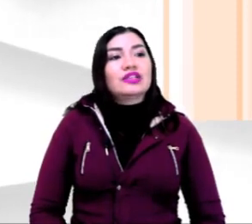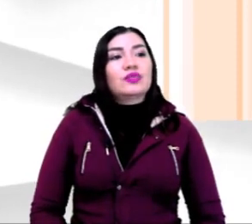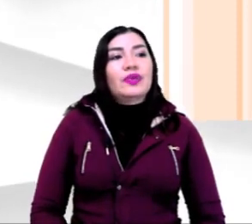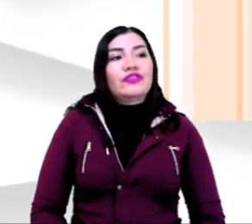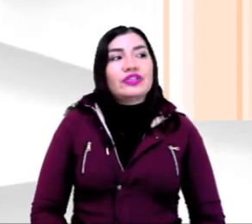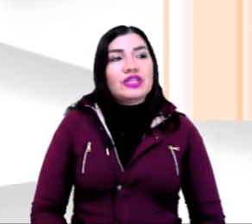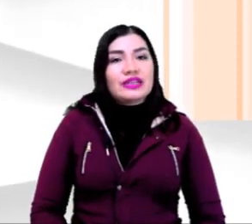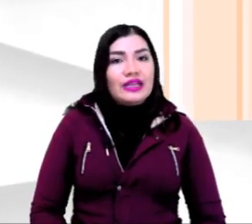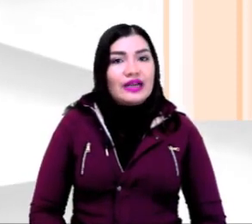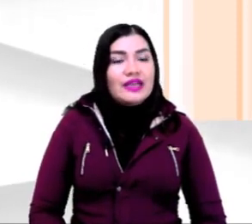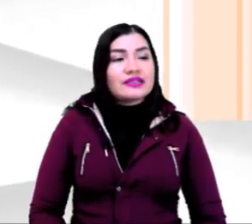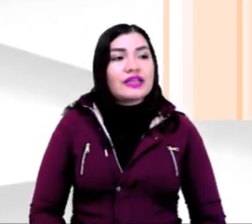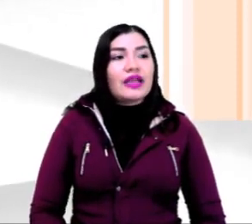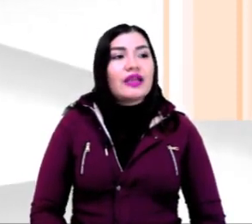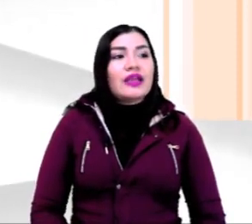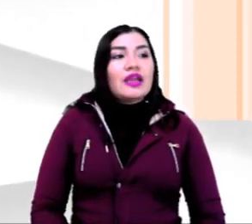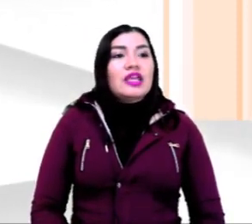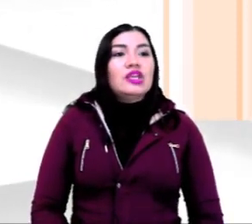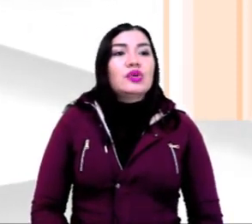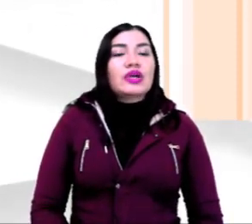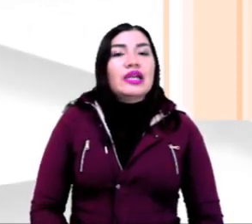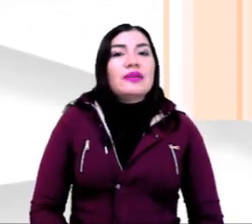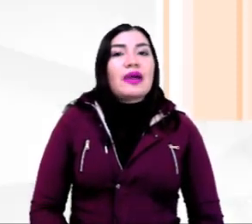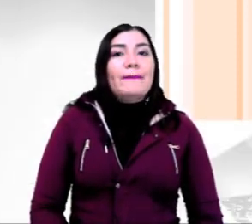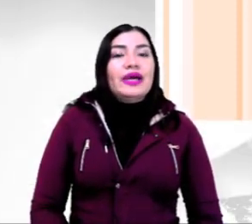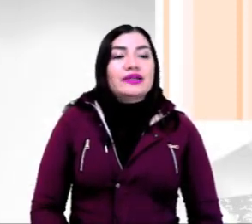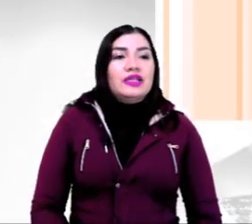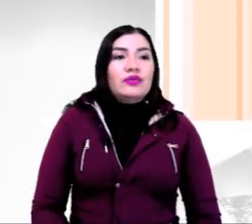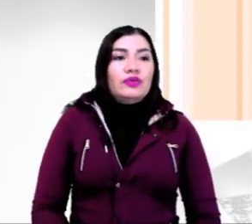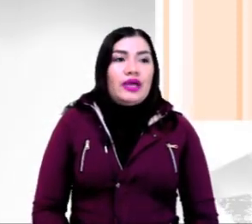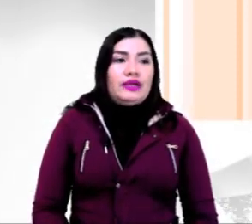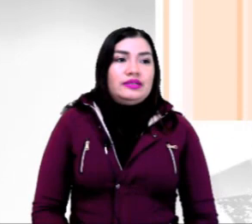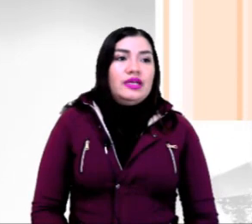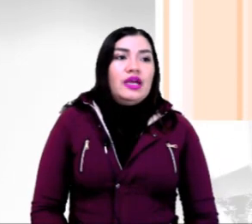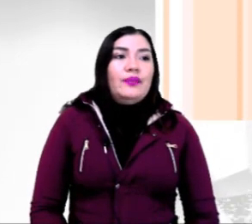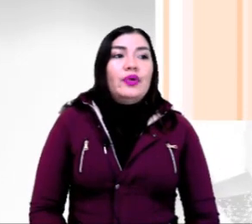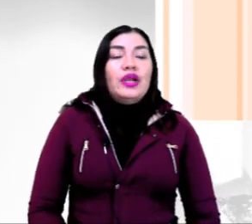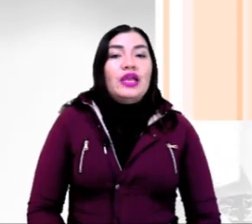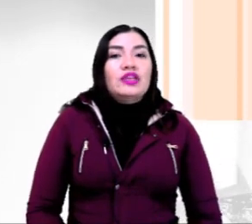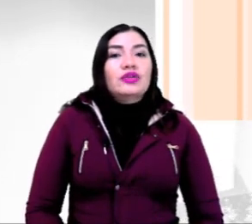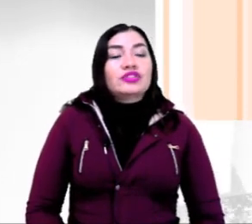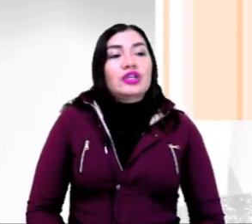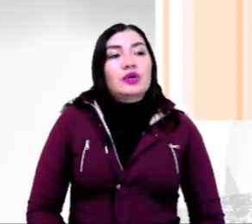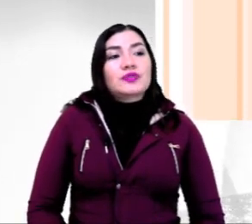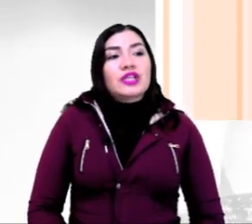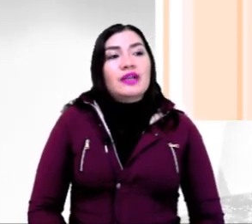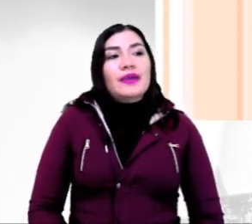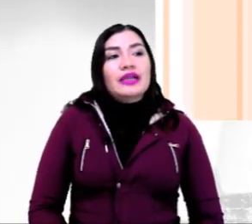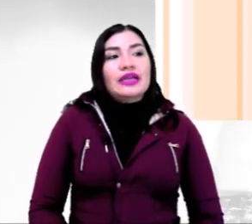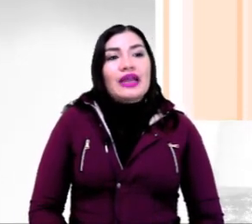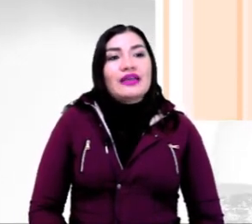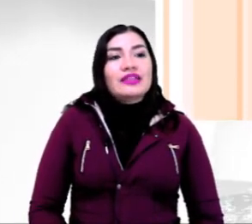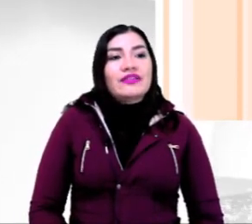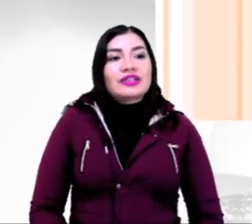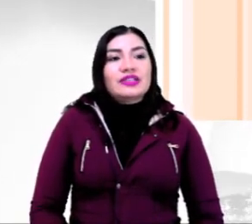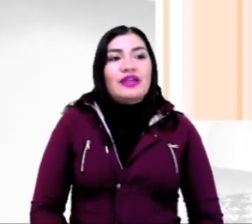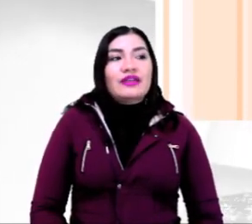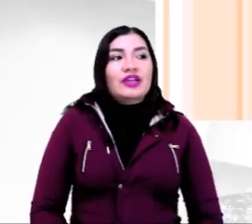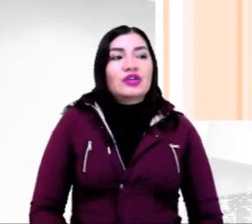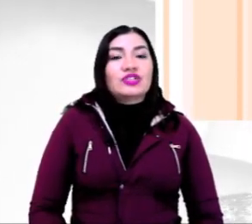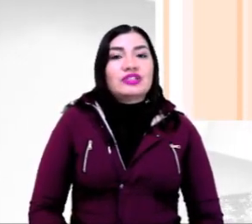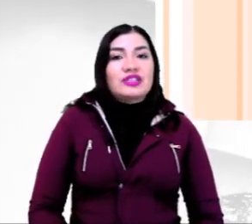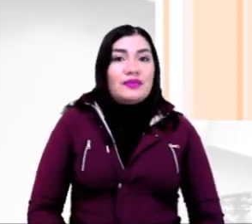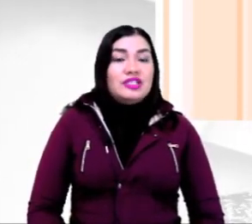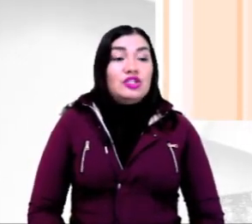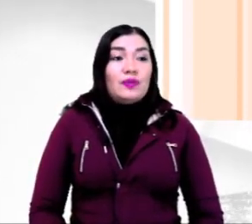en la superficie terrestre y un clima particular. Por ello, se observan gran diversidad